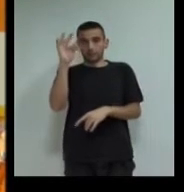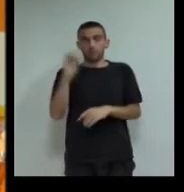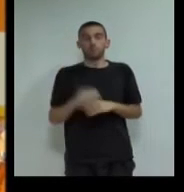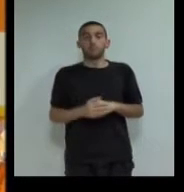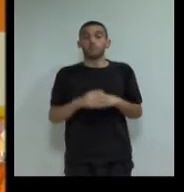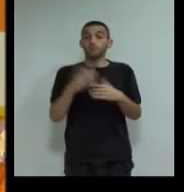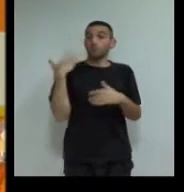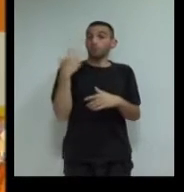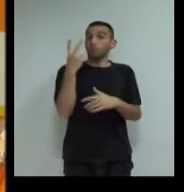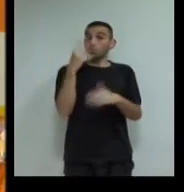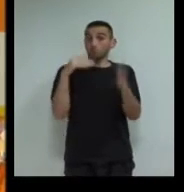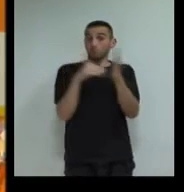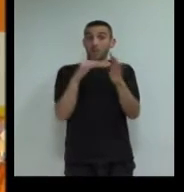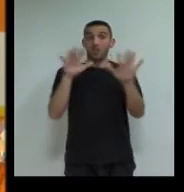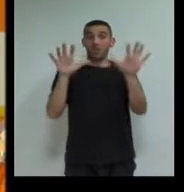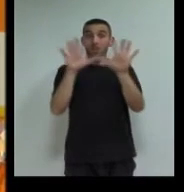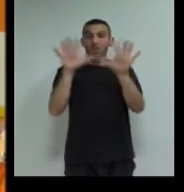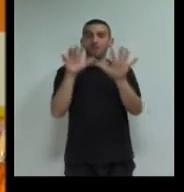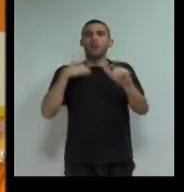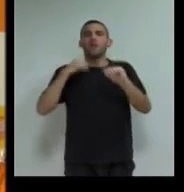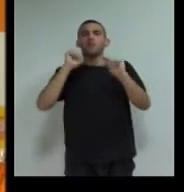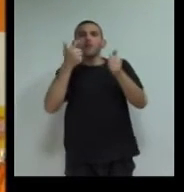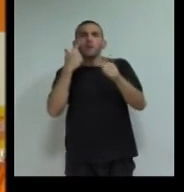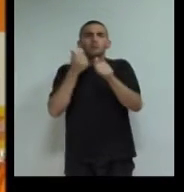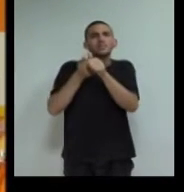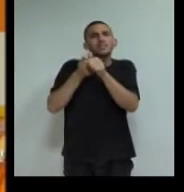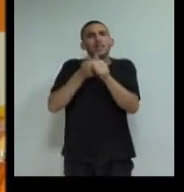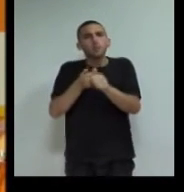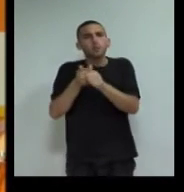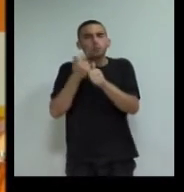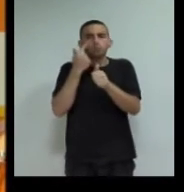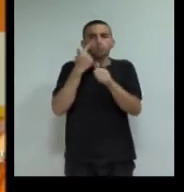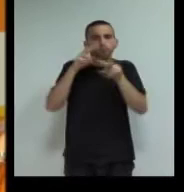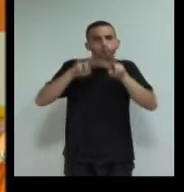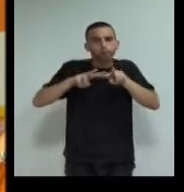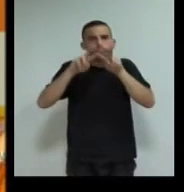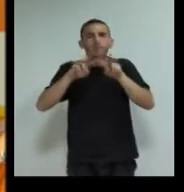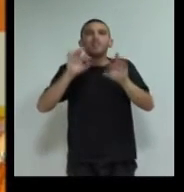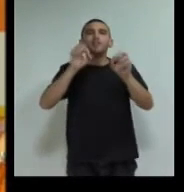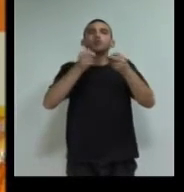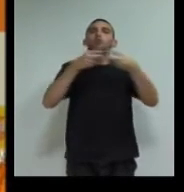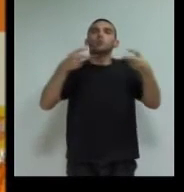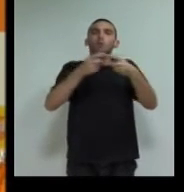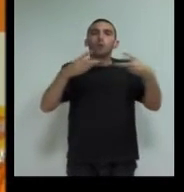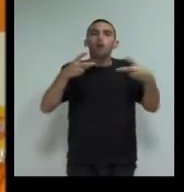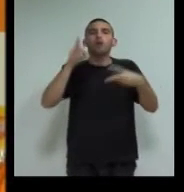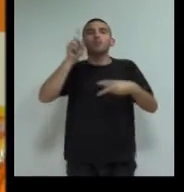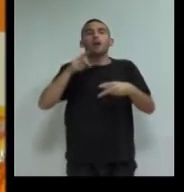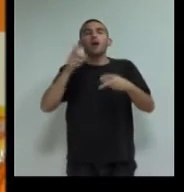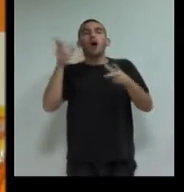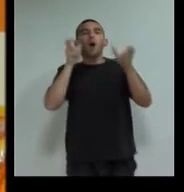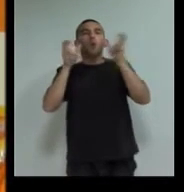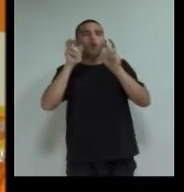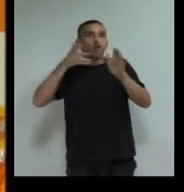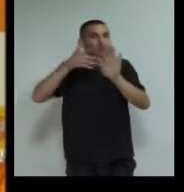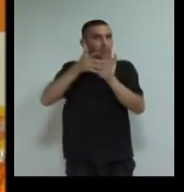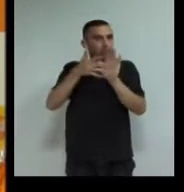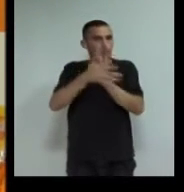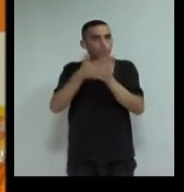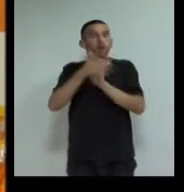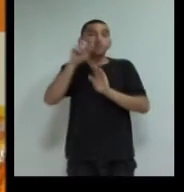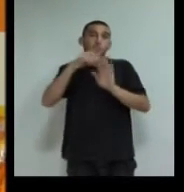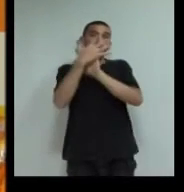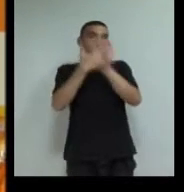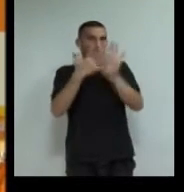2010 empezamos a realizar un seguimiento, tanto del subtitulado como de la audiodescripción, como de la lengua